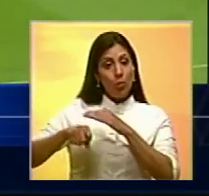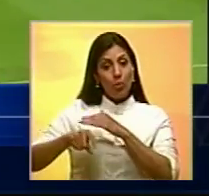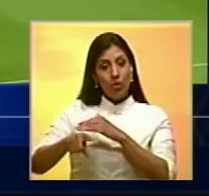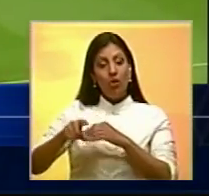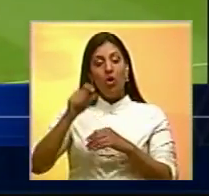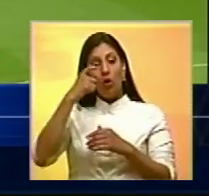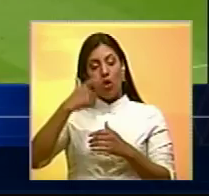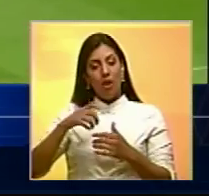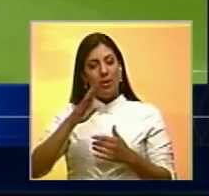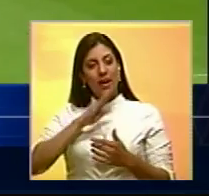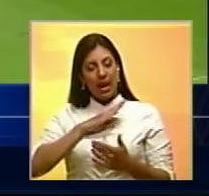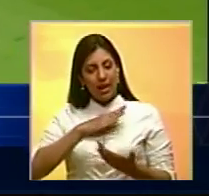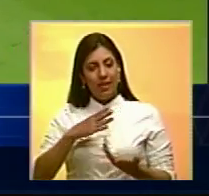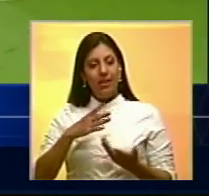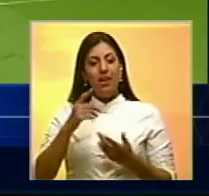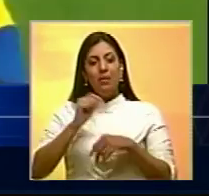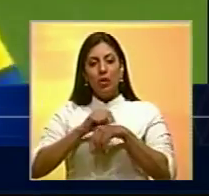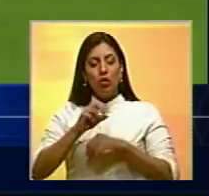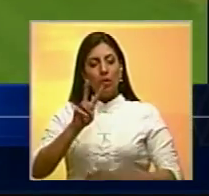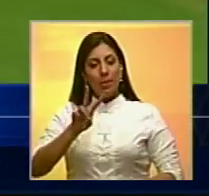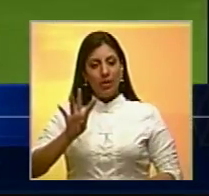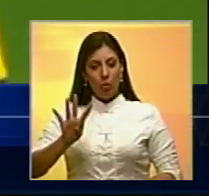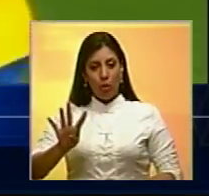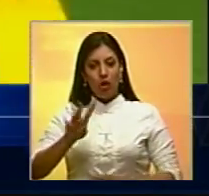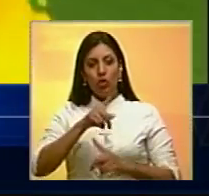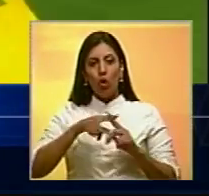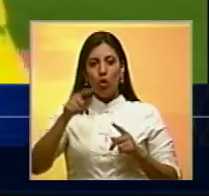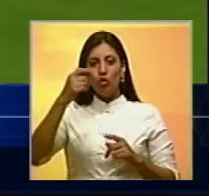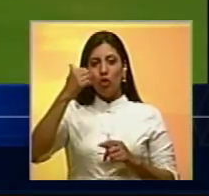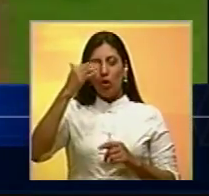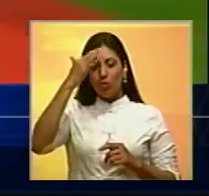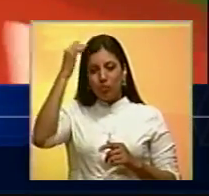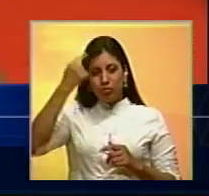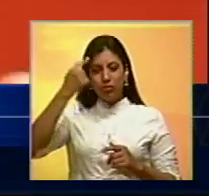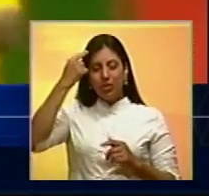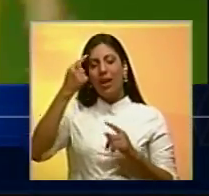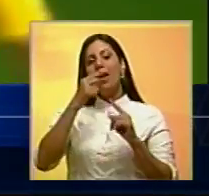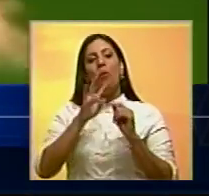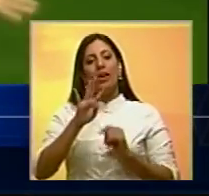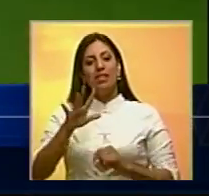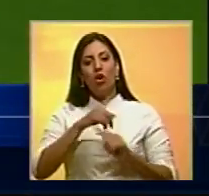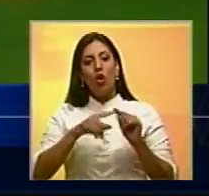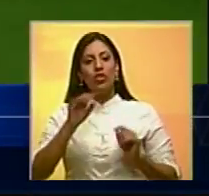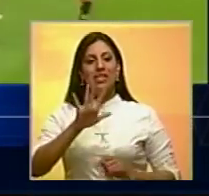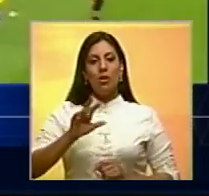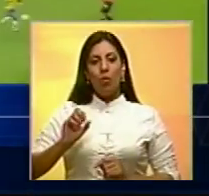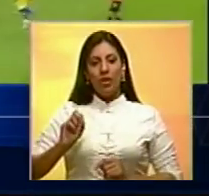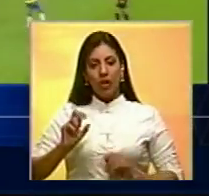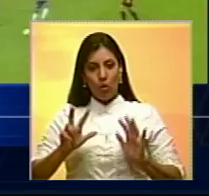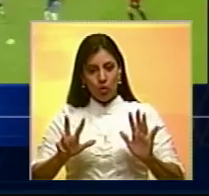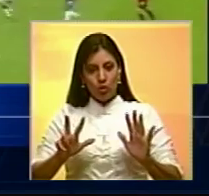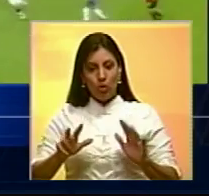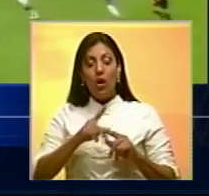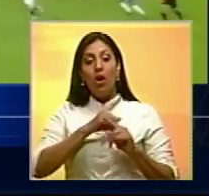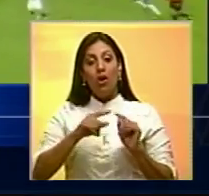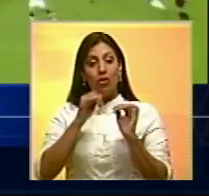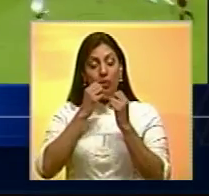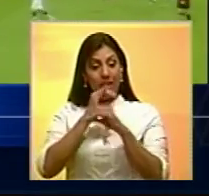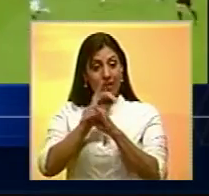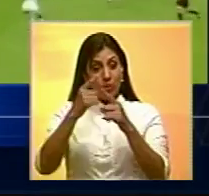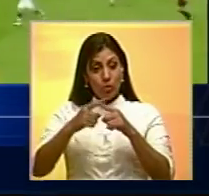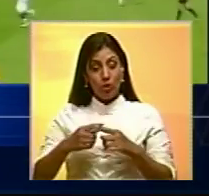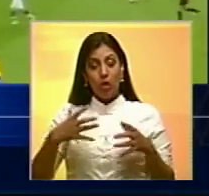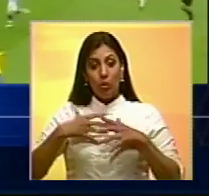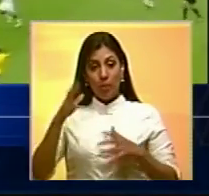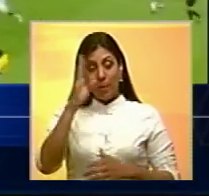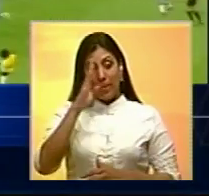de Philippe Coutinho al minuto 24, Neymar al 45 y Paulinho al 58. Con esto, el equipo dirigido